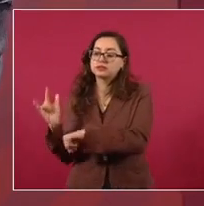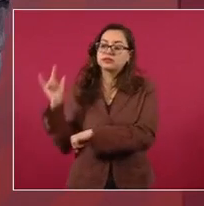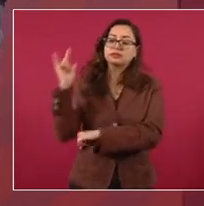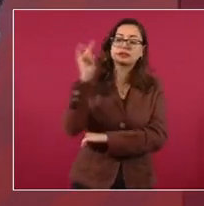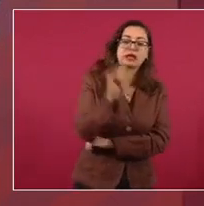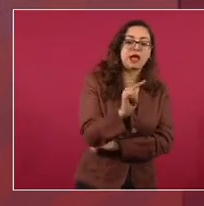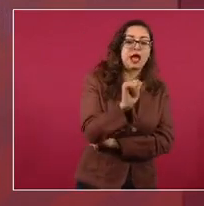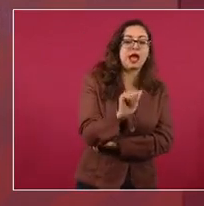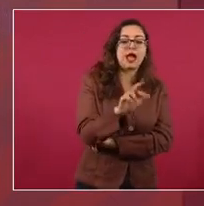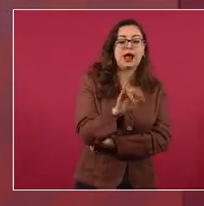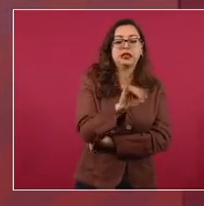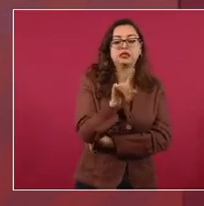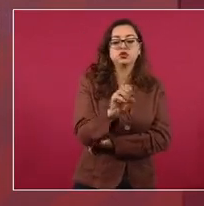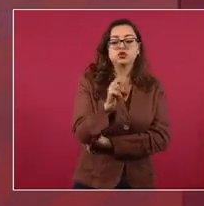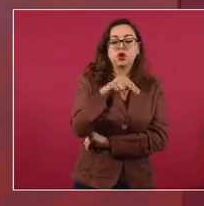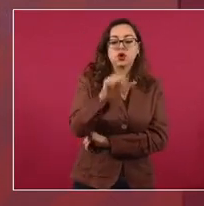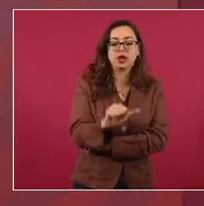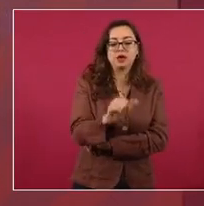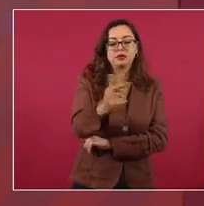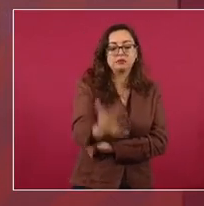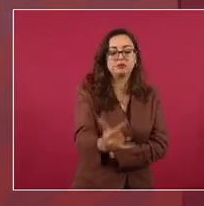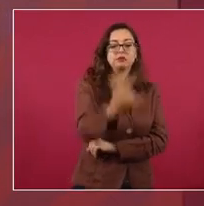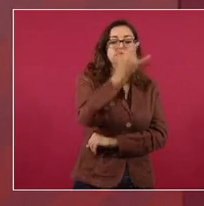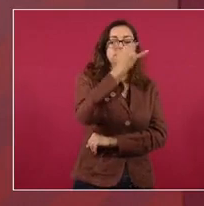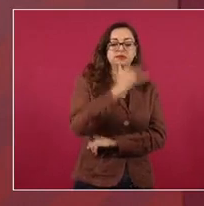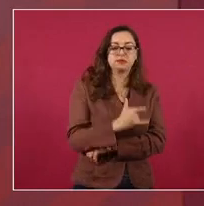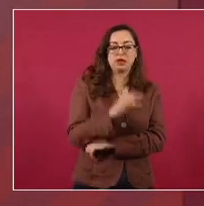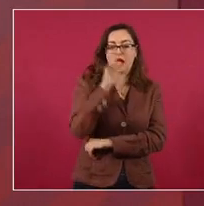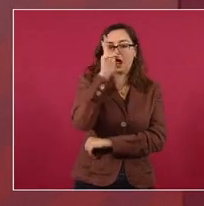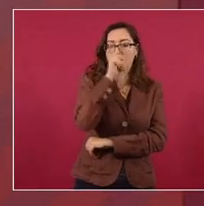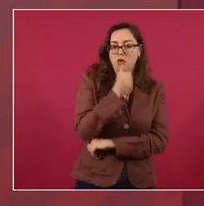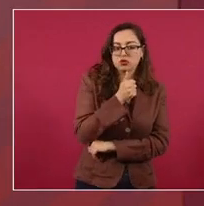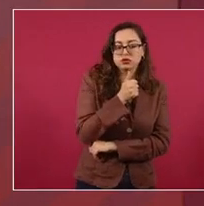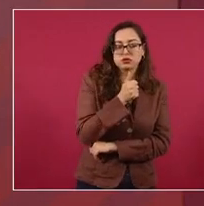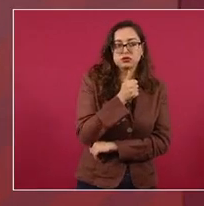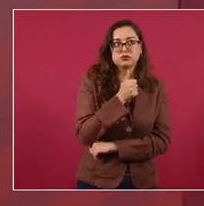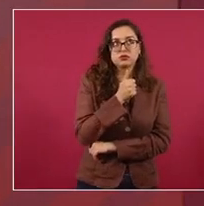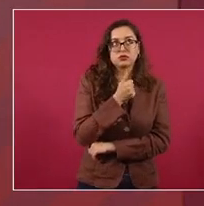A las 4 de la tarde, sí, el día